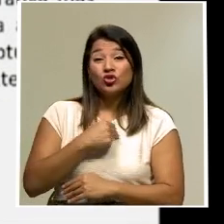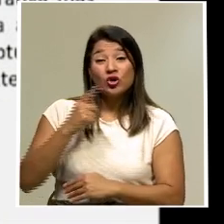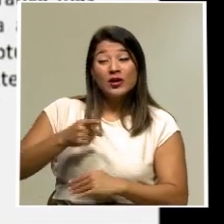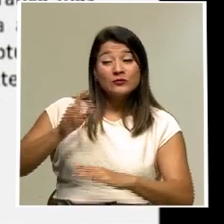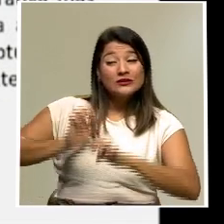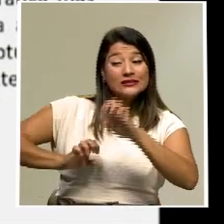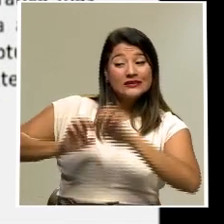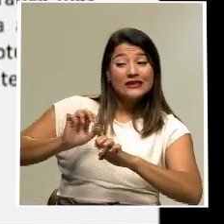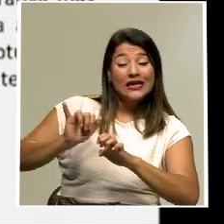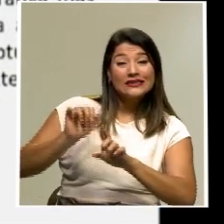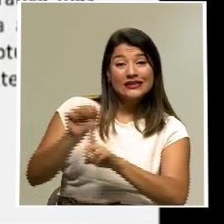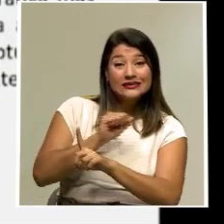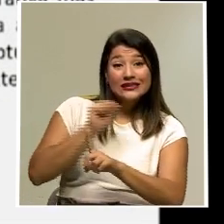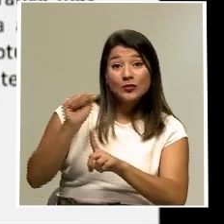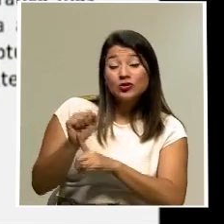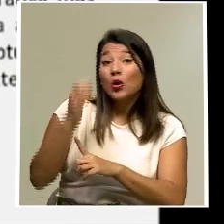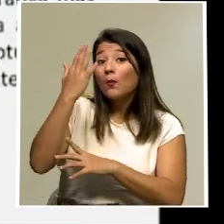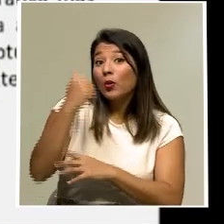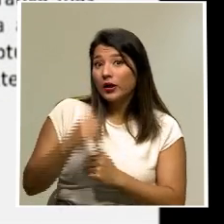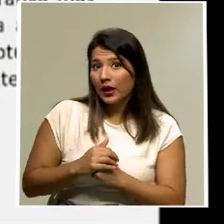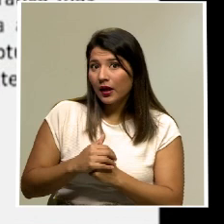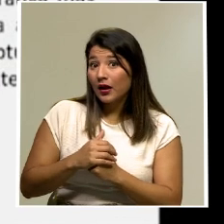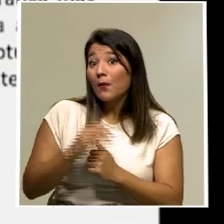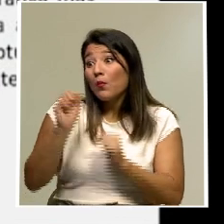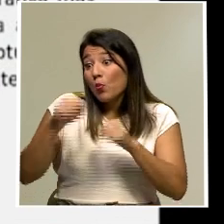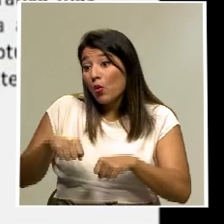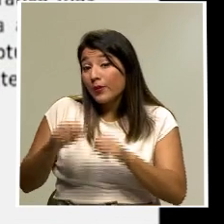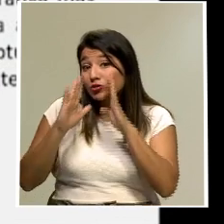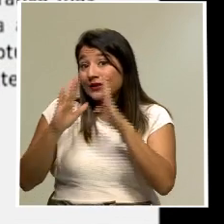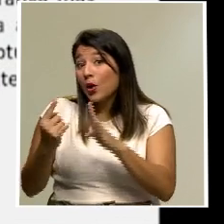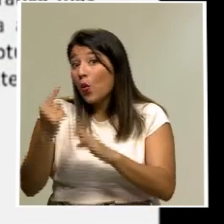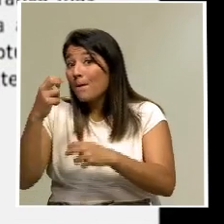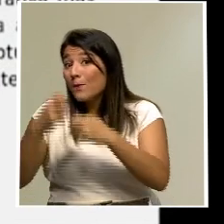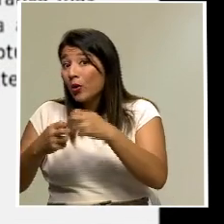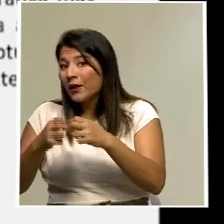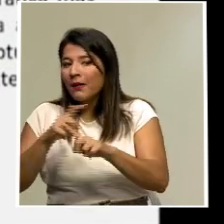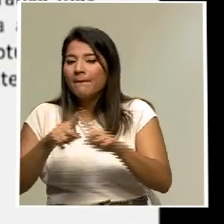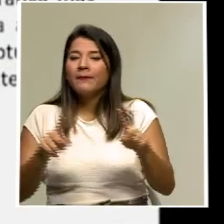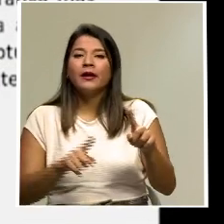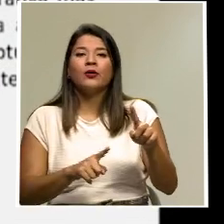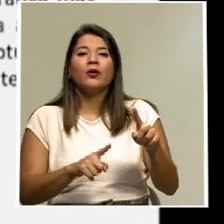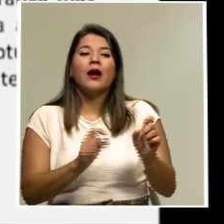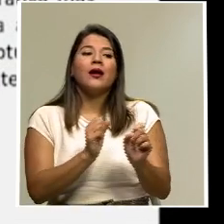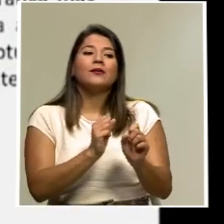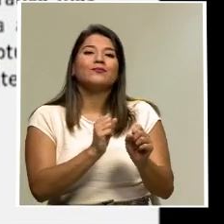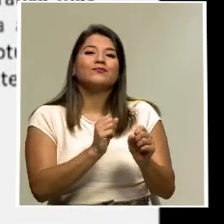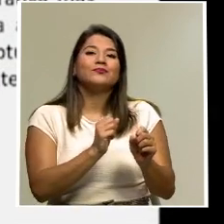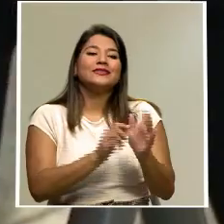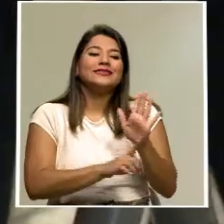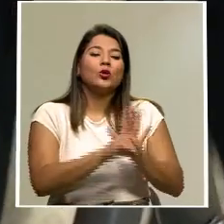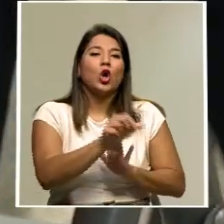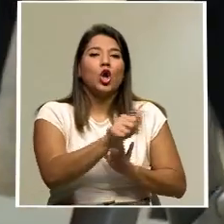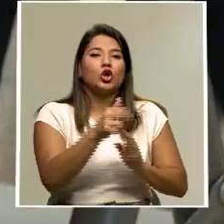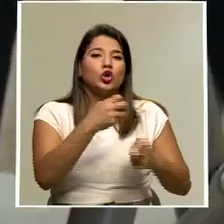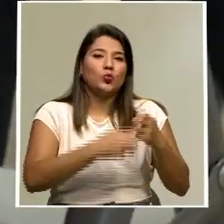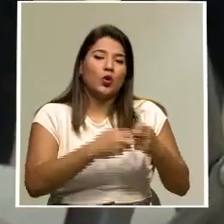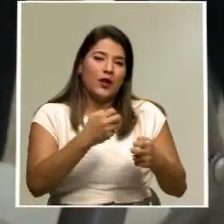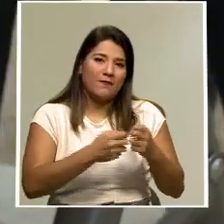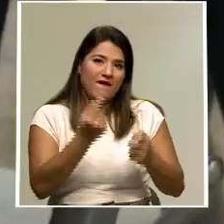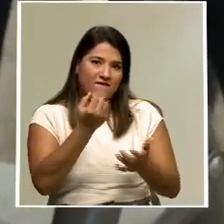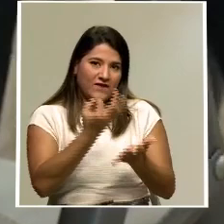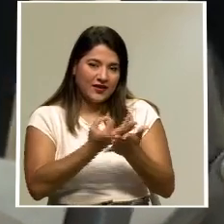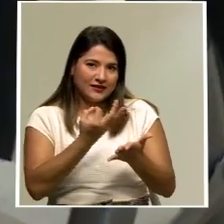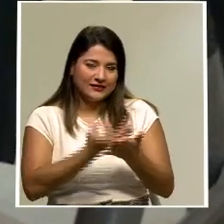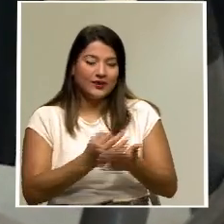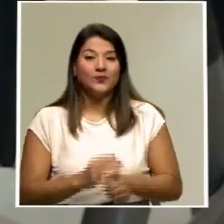podríamos estar atendiendo un problema generando otro que tenga implicaciones técnicas y financieras. Los diputados que